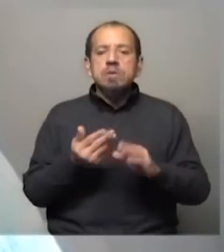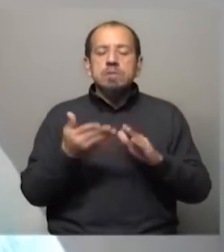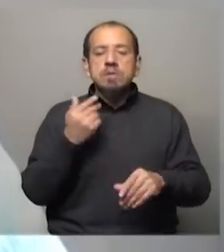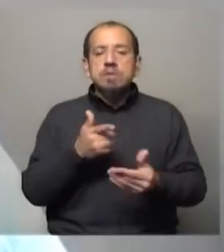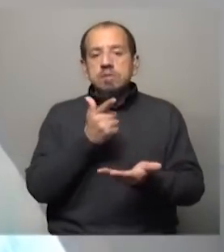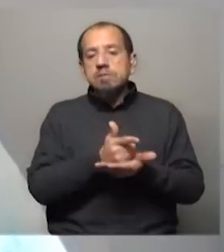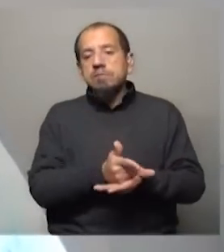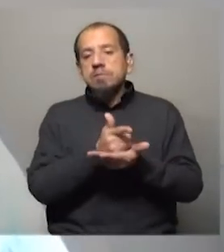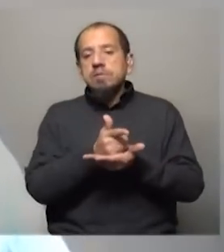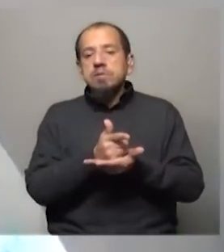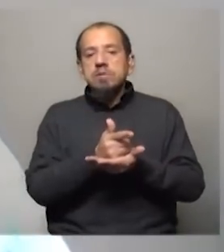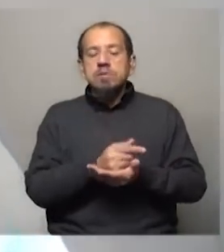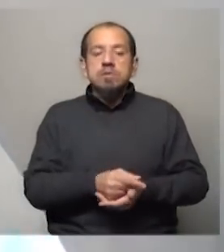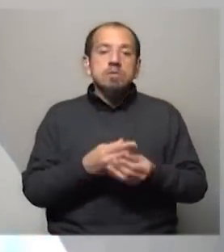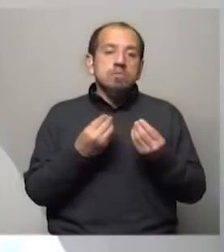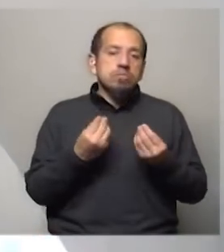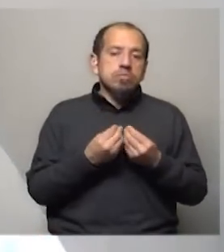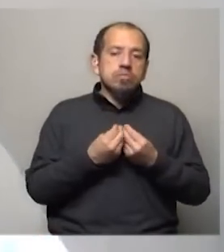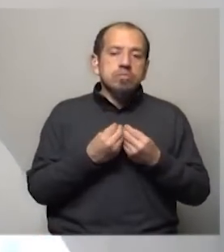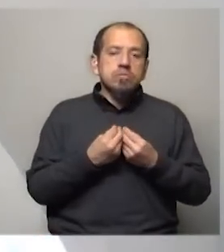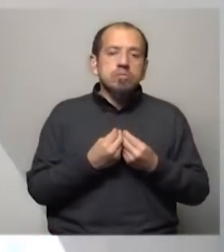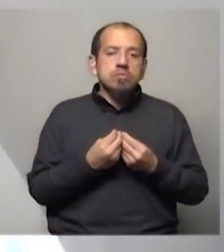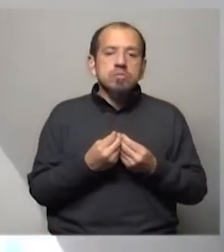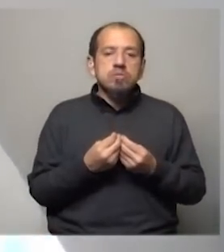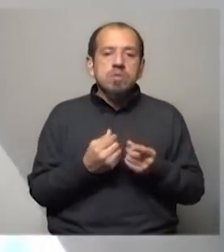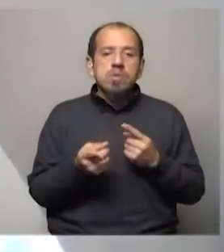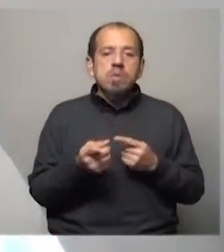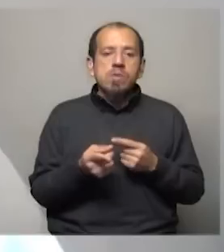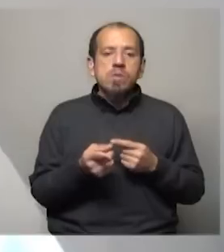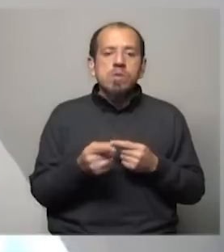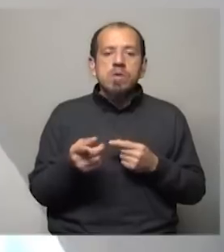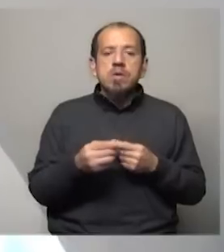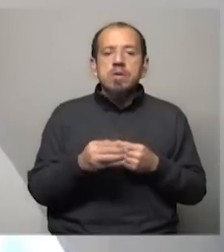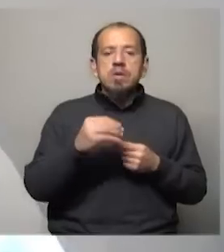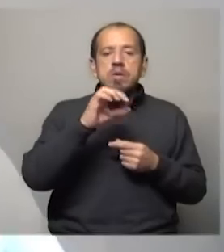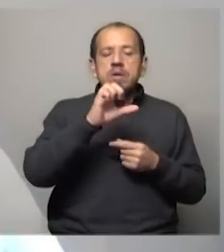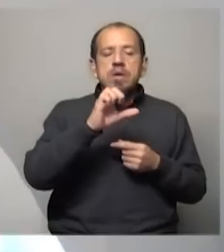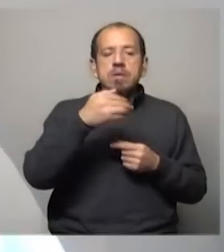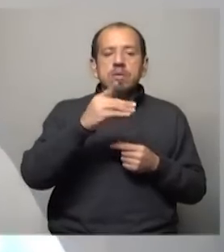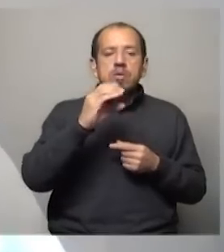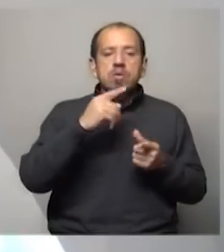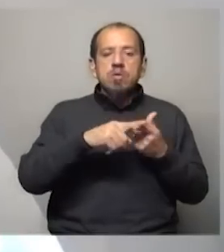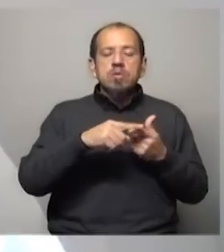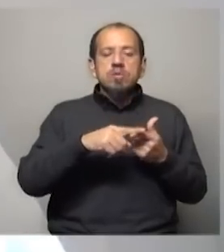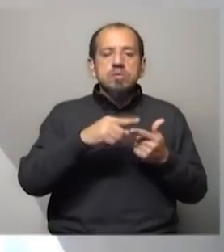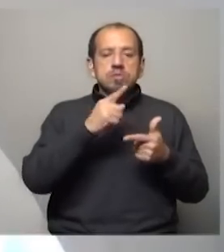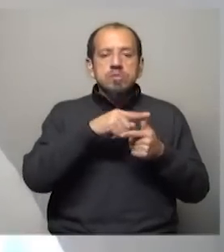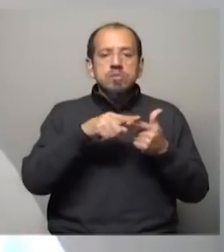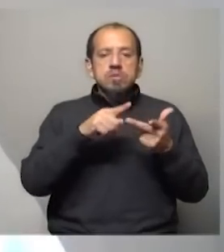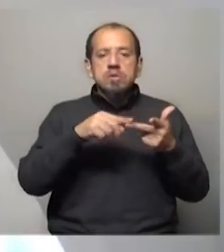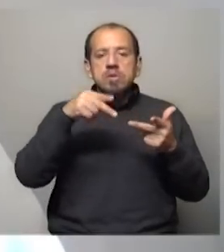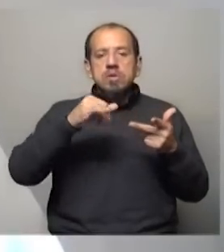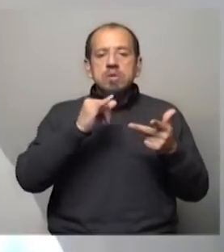policía vertiginoso desde el momento de los atentados Charlie el batatlán y luego Niza